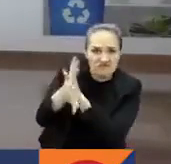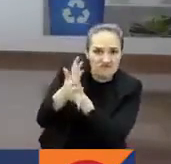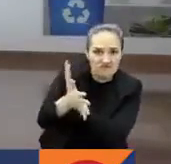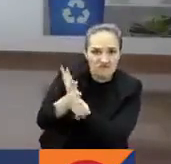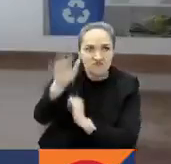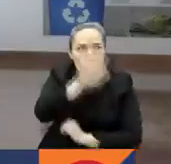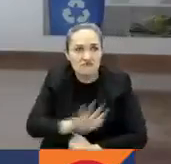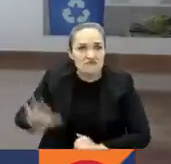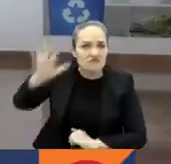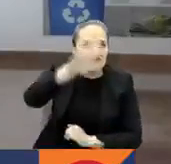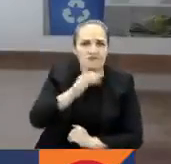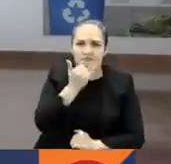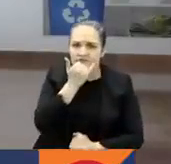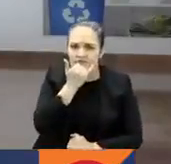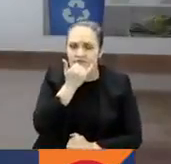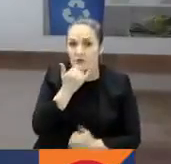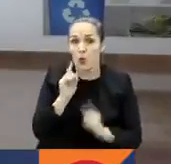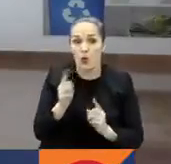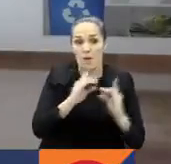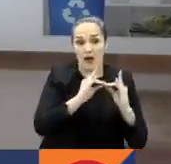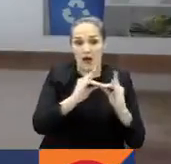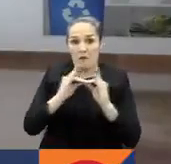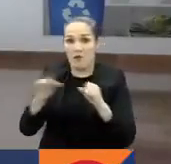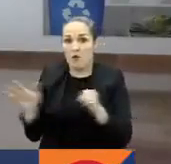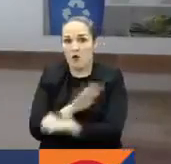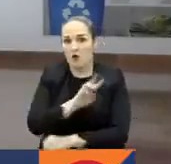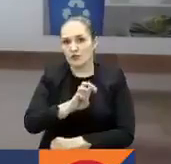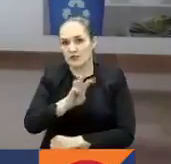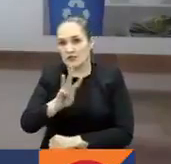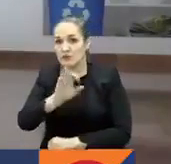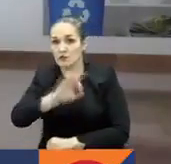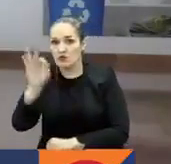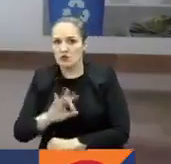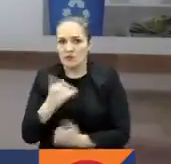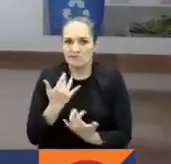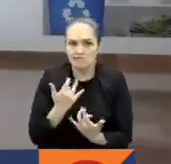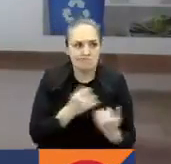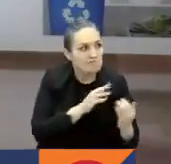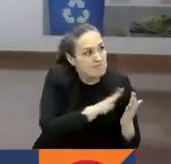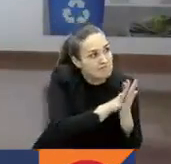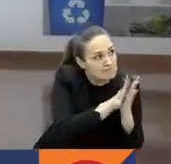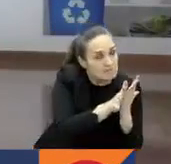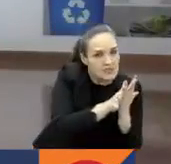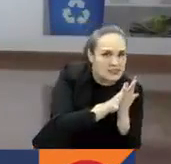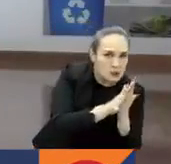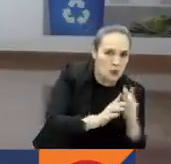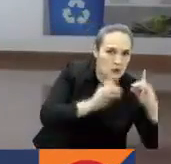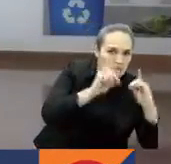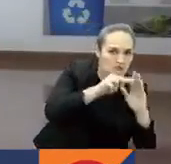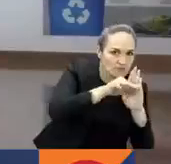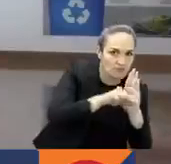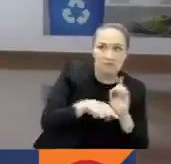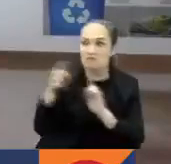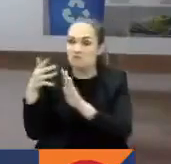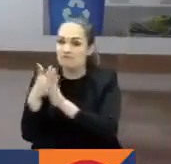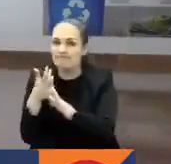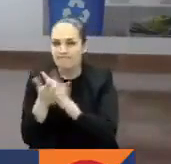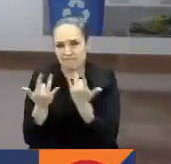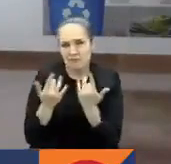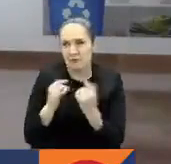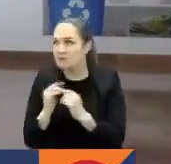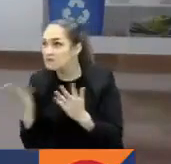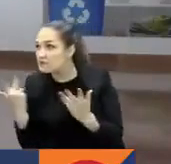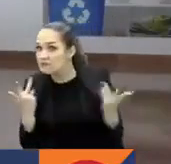83%. Estamos pues atentos al desarrollo de esta noticia, que seguramente traerá nuevas medidas para el distrito de Cali y, por supuesto, para todo